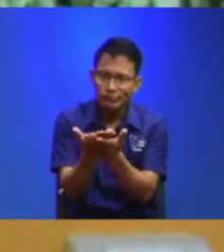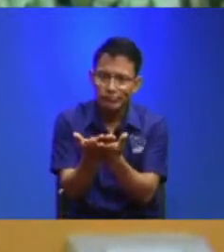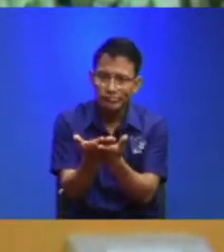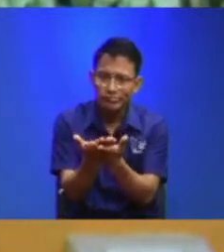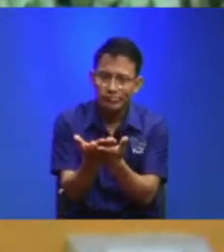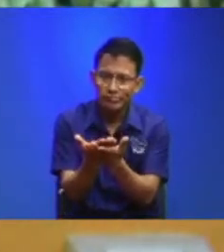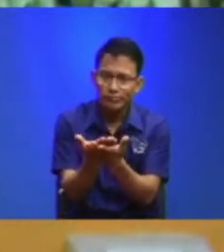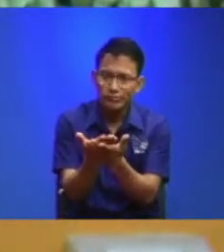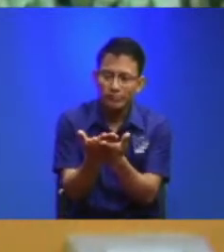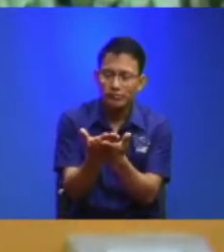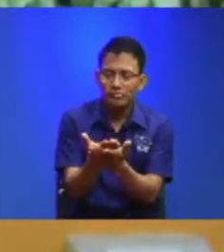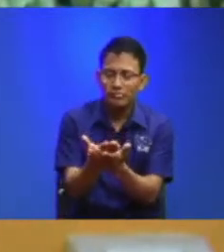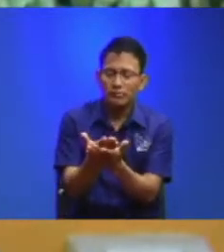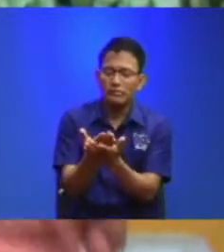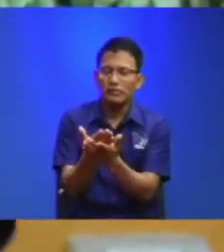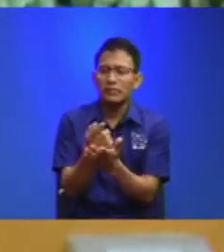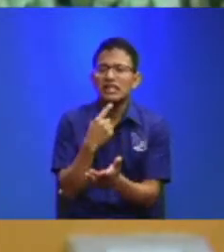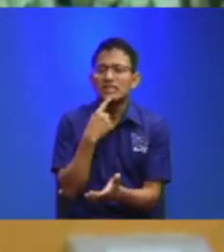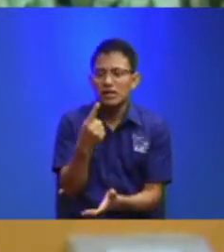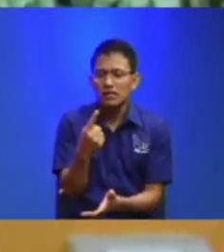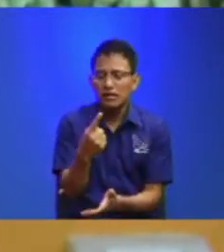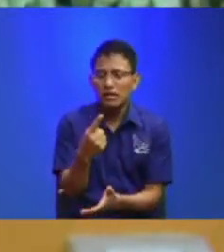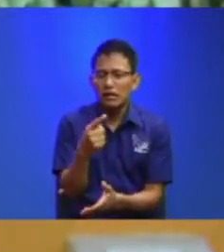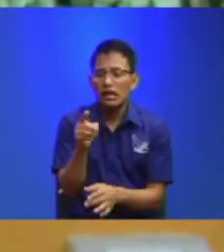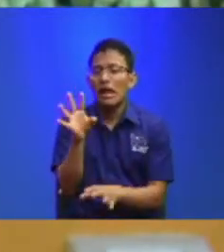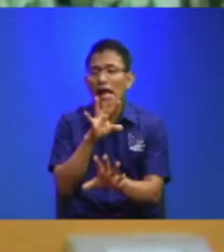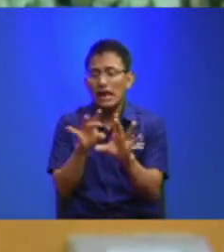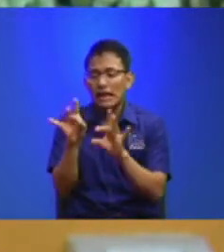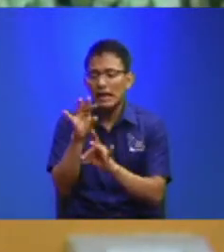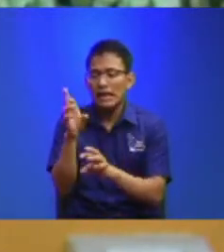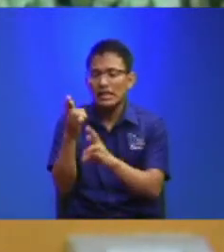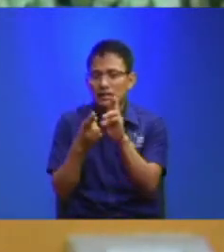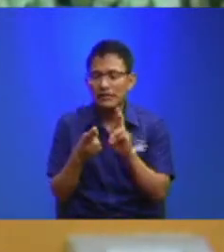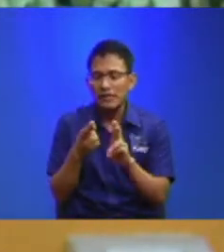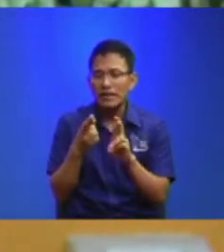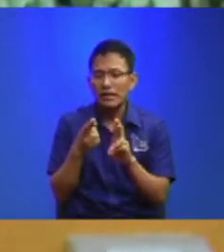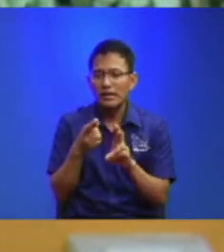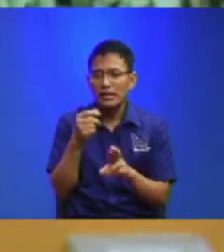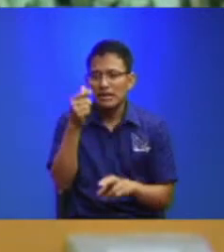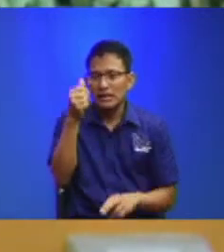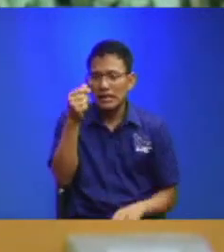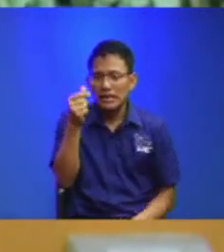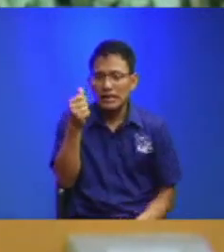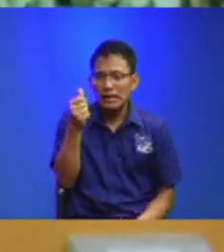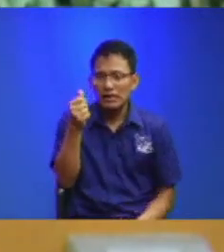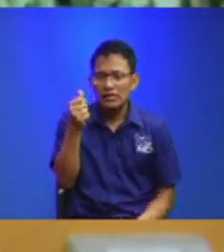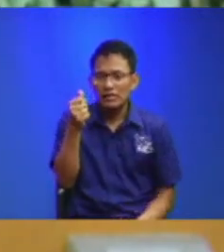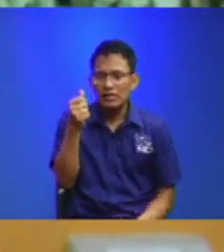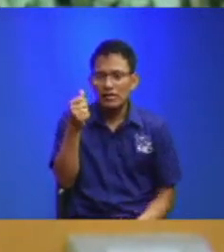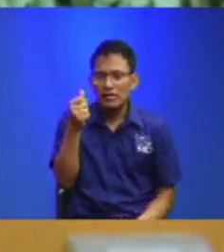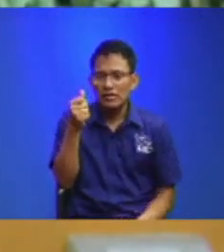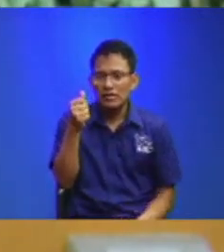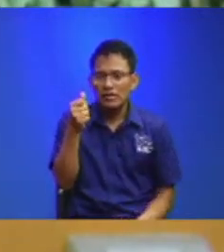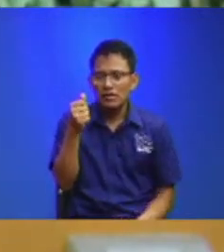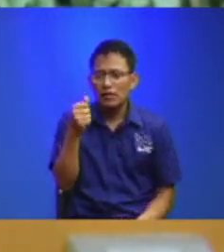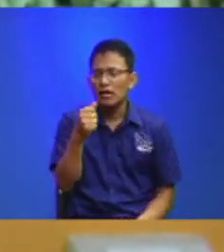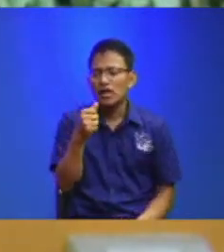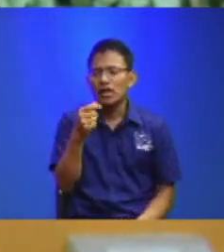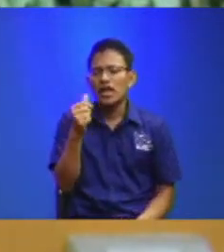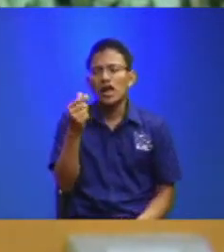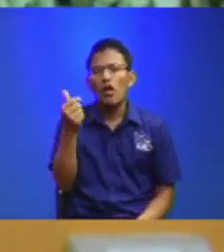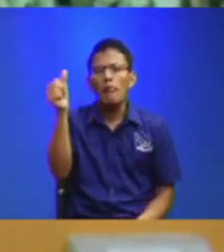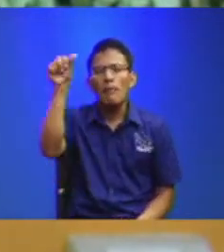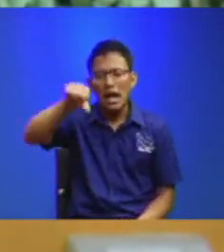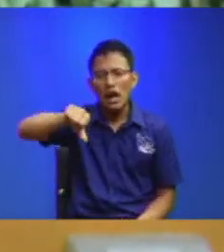Incluso hay un dicho por ahí, ¿verdad, hermano? Que cuando alguien recibe dinero así, de esa manera no muy, no lícita, dice